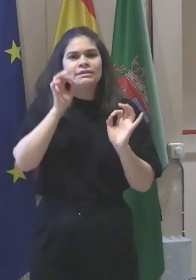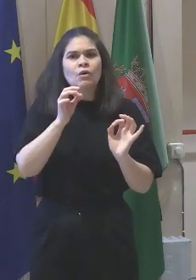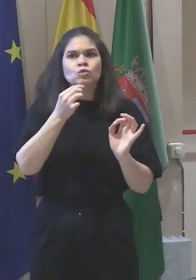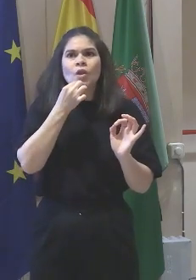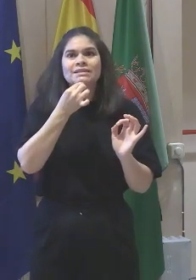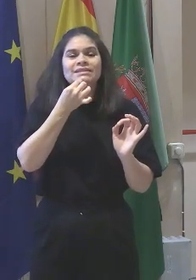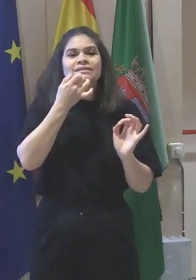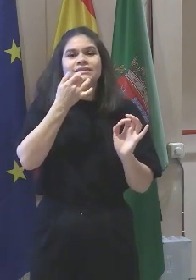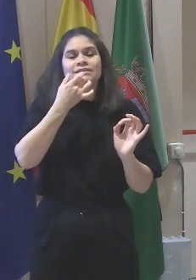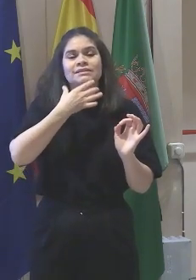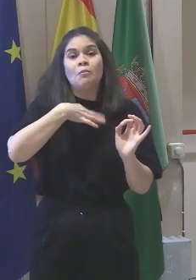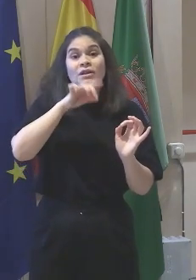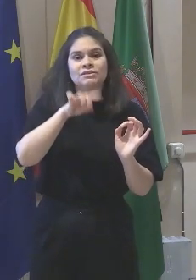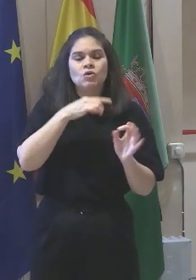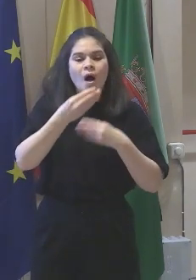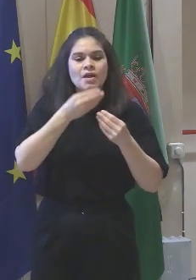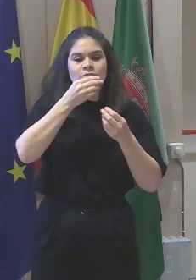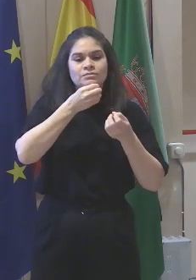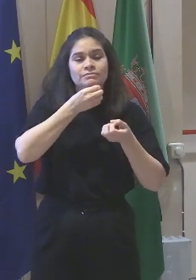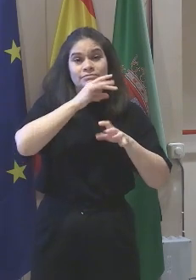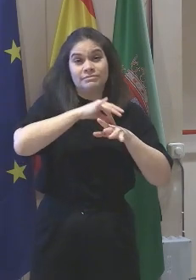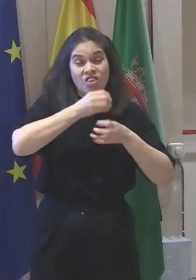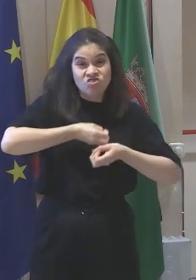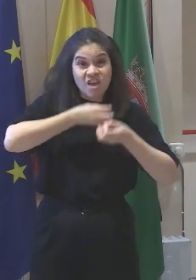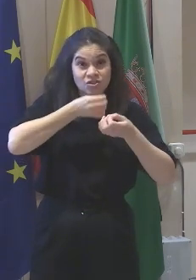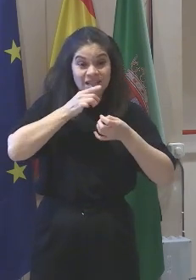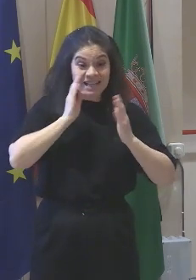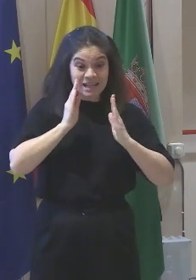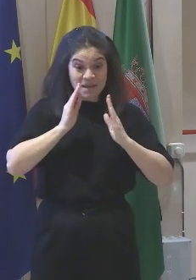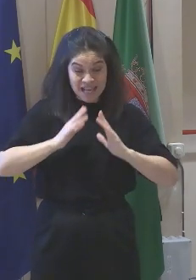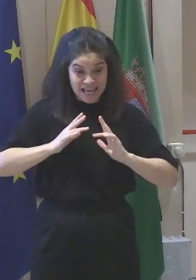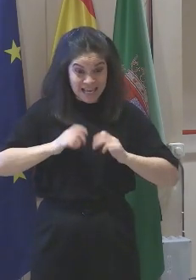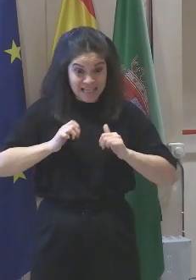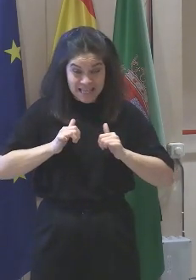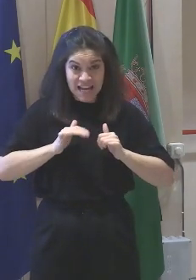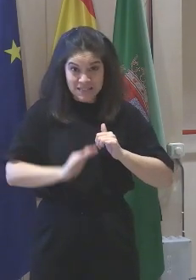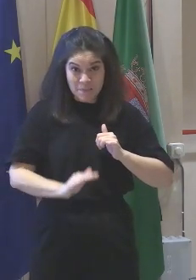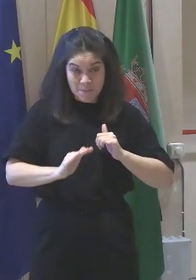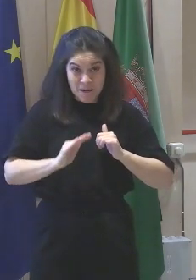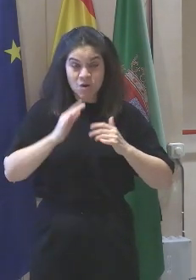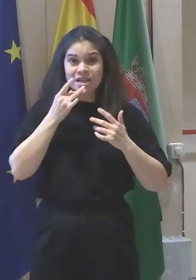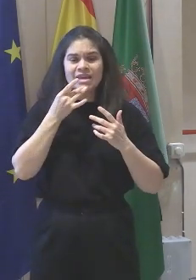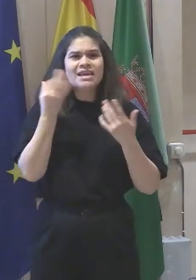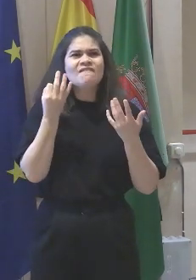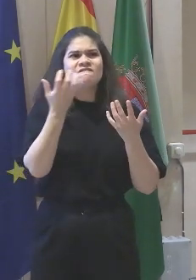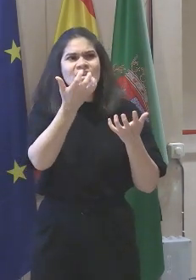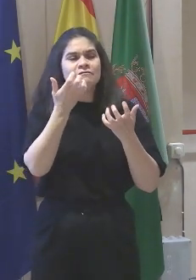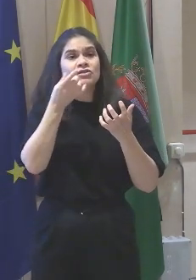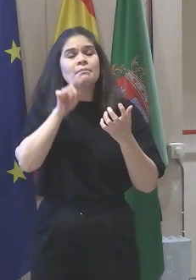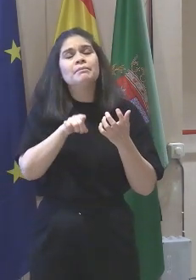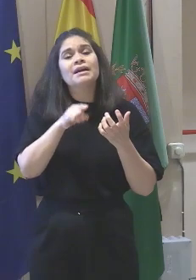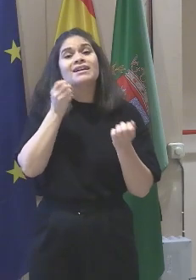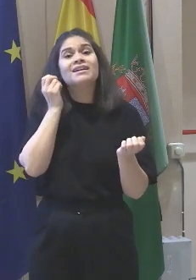posible hacer un diagnóstico en esas etapas iniciales precoces, ¿no? Y qué beneficios y retos, que desde luego también los